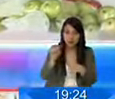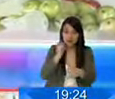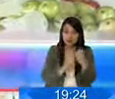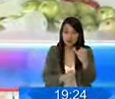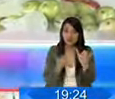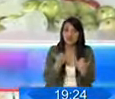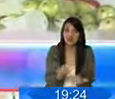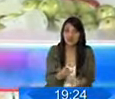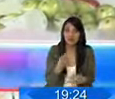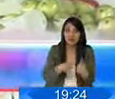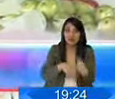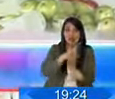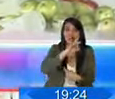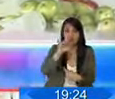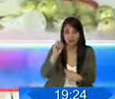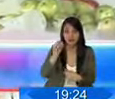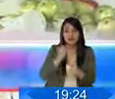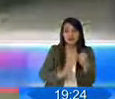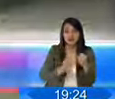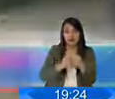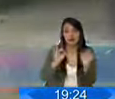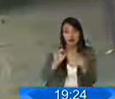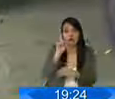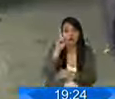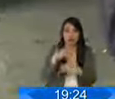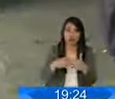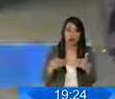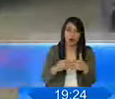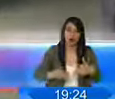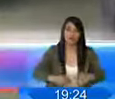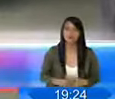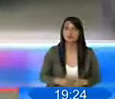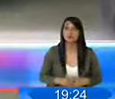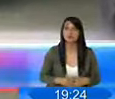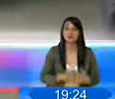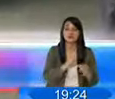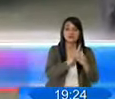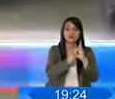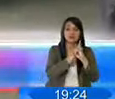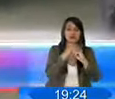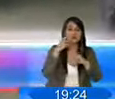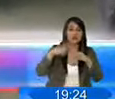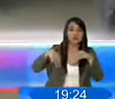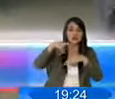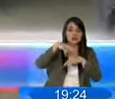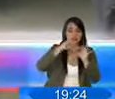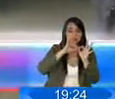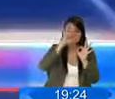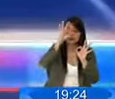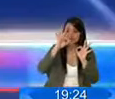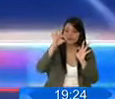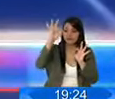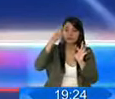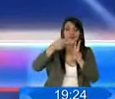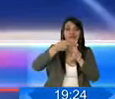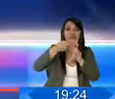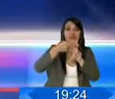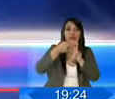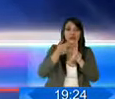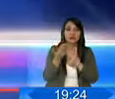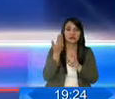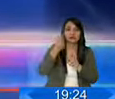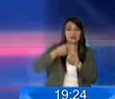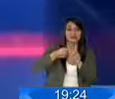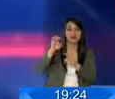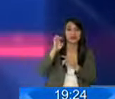centavos está a 80 centavos y a $1. Esto pese a que, de acuerdo al Instituto Nacional de Estadísticas y Censos, INEG, en enero se registró